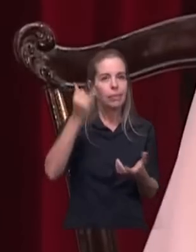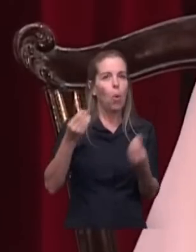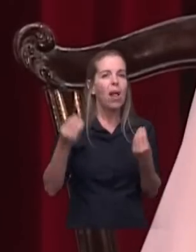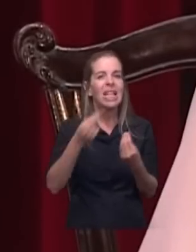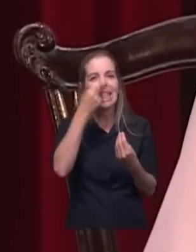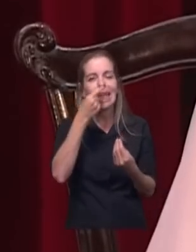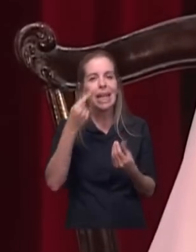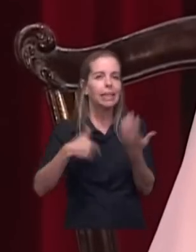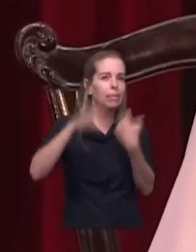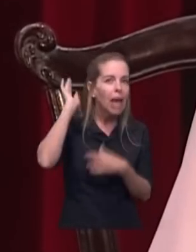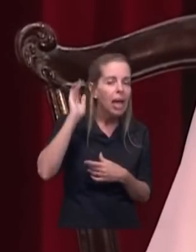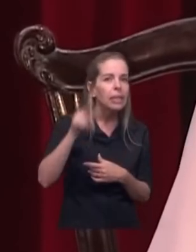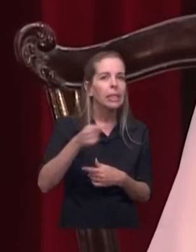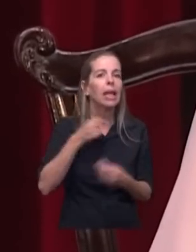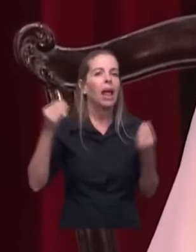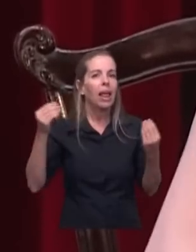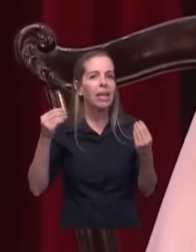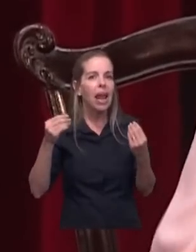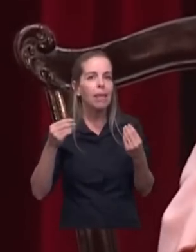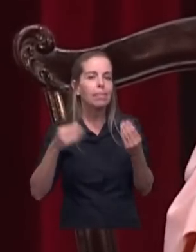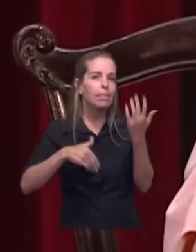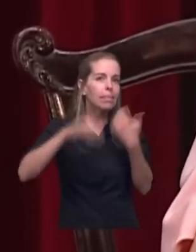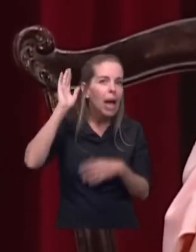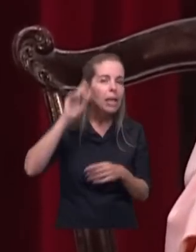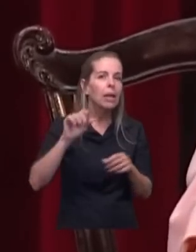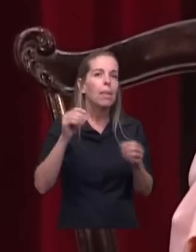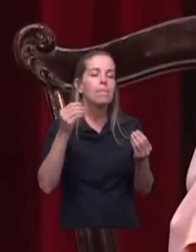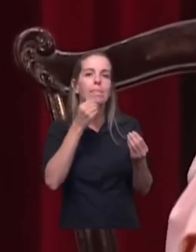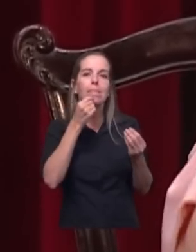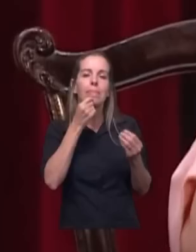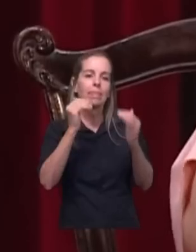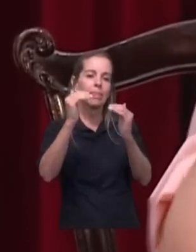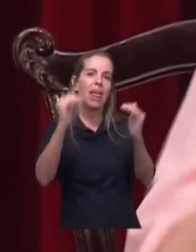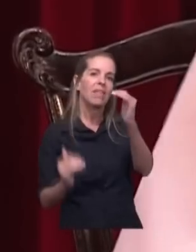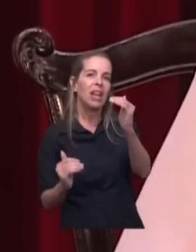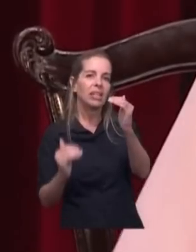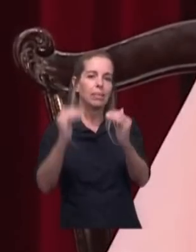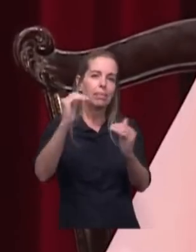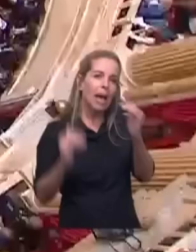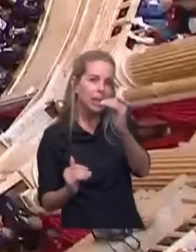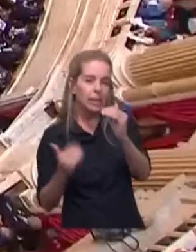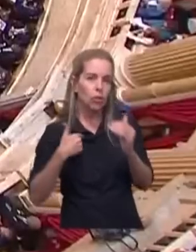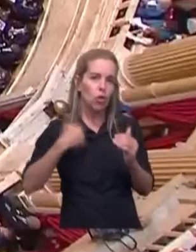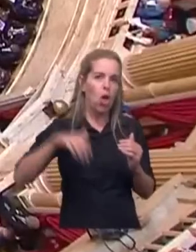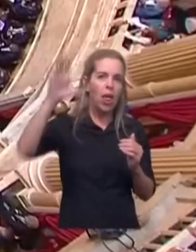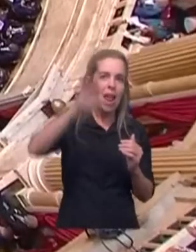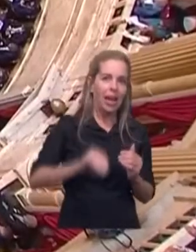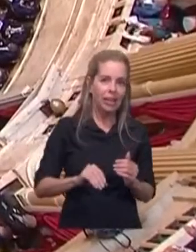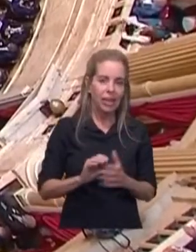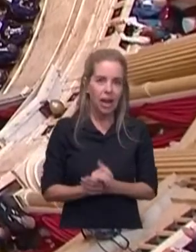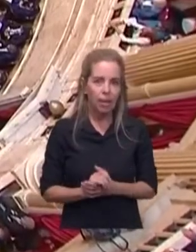tradicionales que pretenden consolidar las enormes asimetrías que aún existen en la Argentina. Mientras que